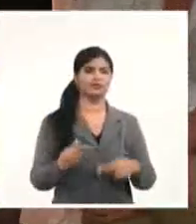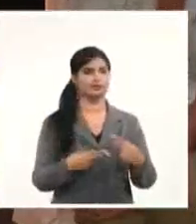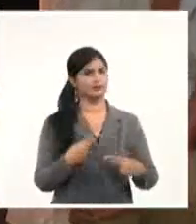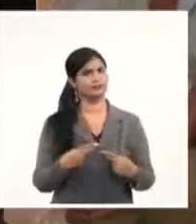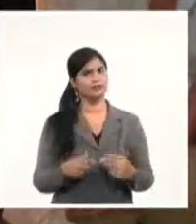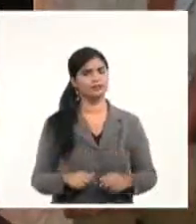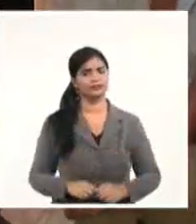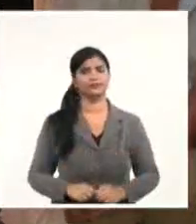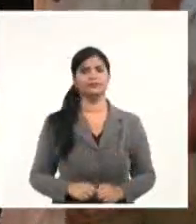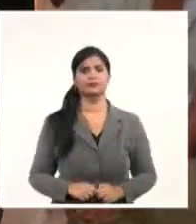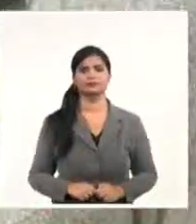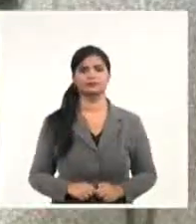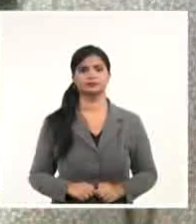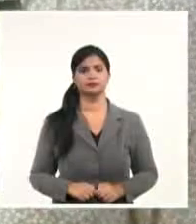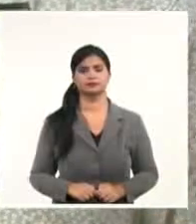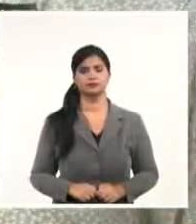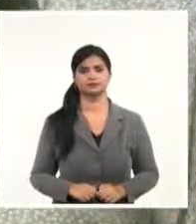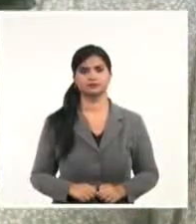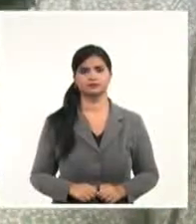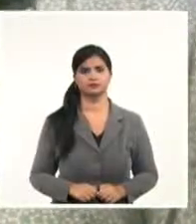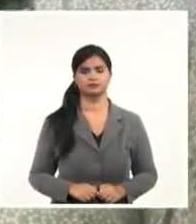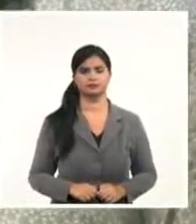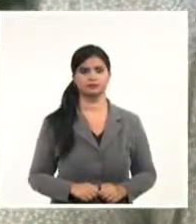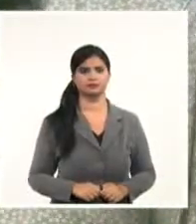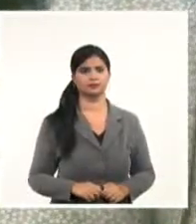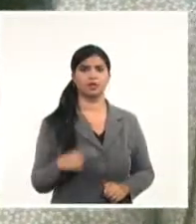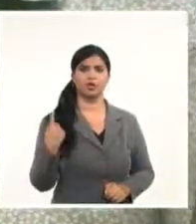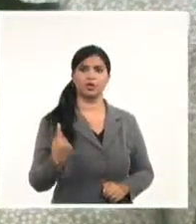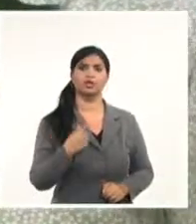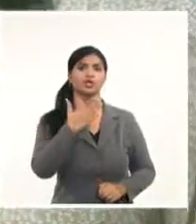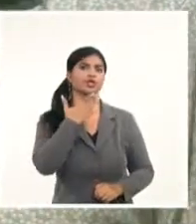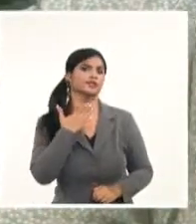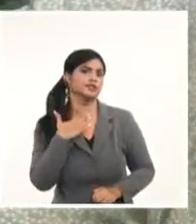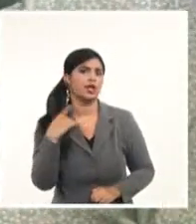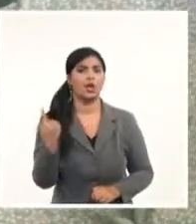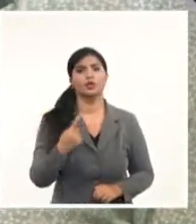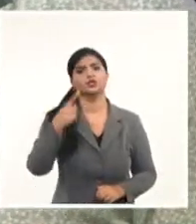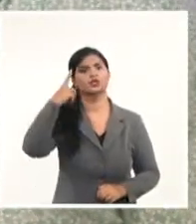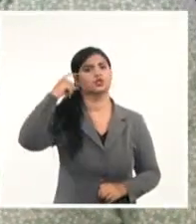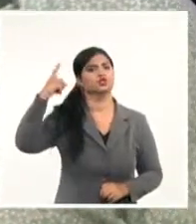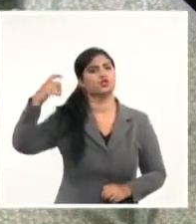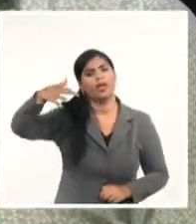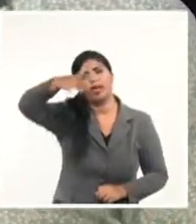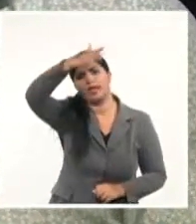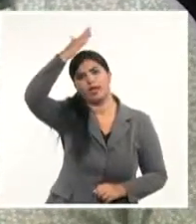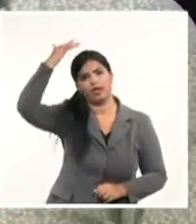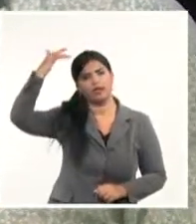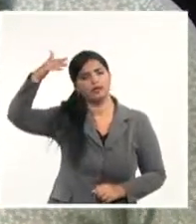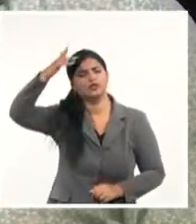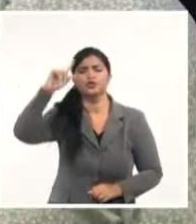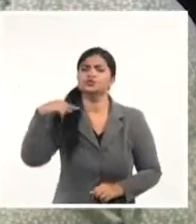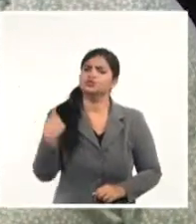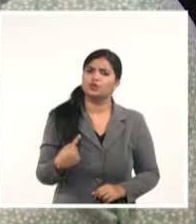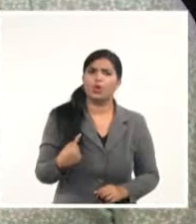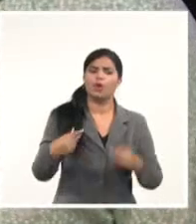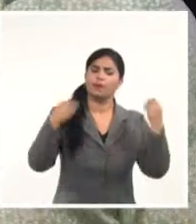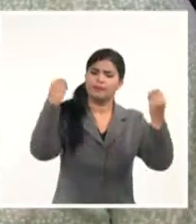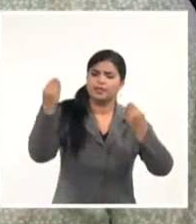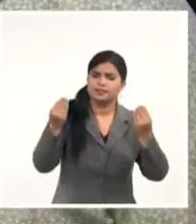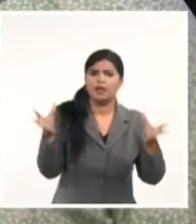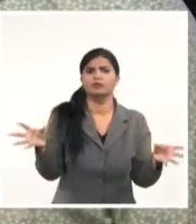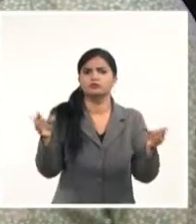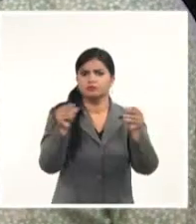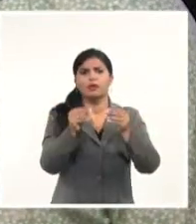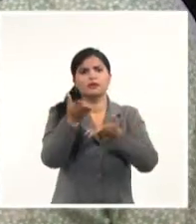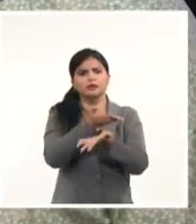cubana contemporánea, nuestros dolores, nuestras aspiraciones, nuestros sueños, nuestras angustias, pone al público a coexistir con esos problemas en la escena